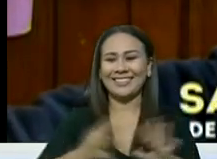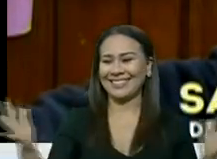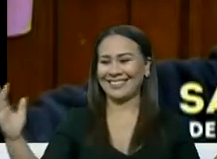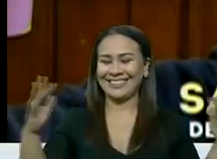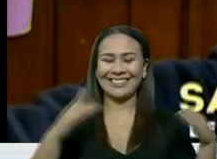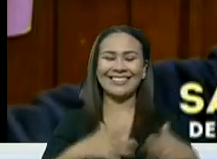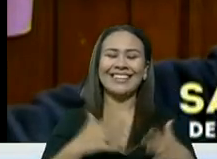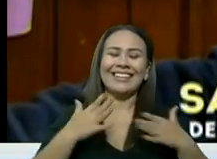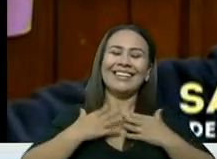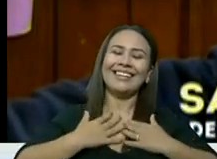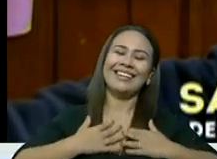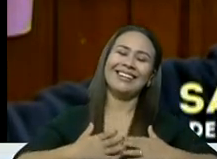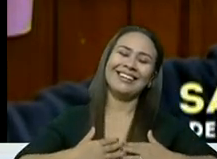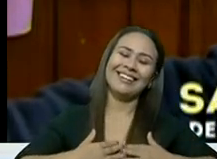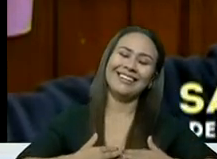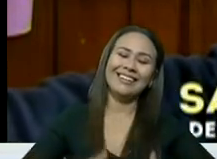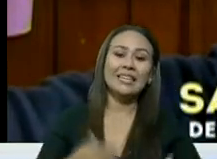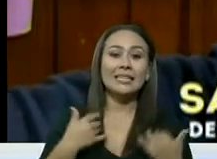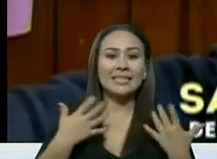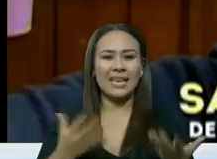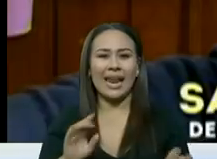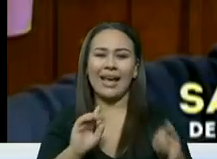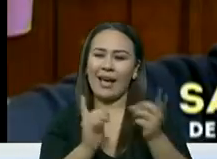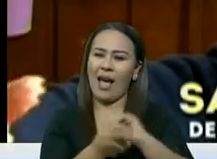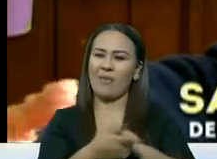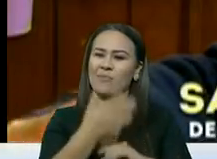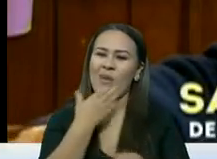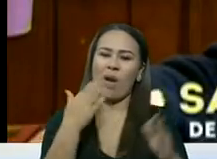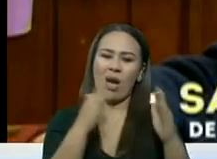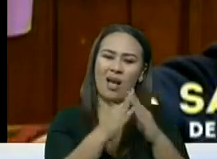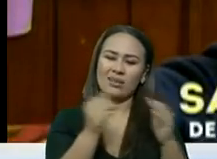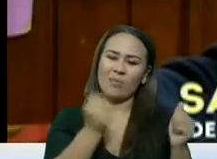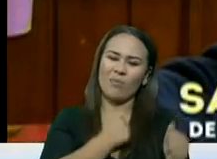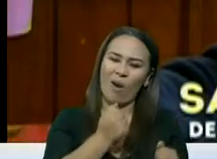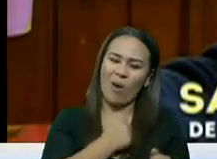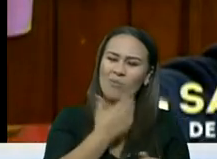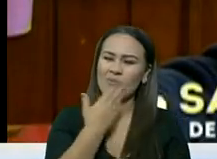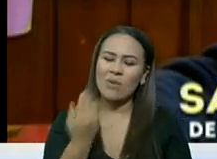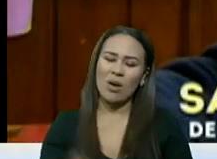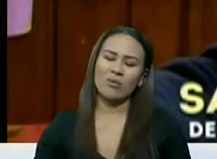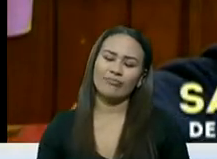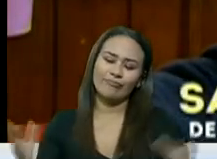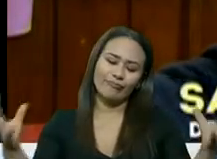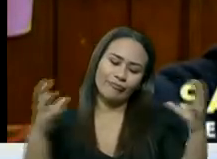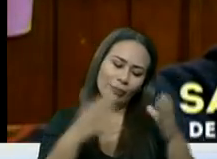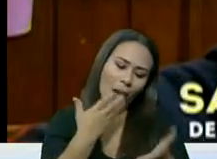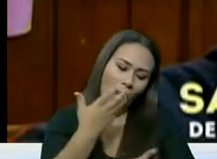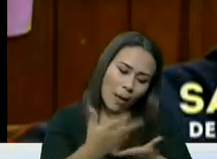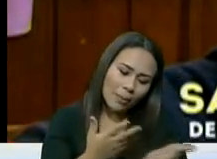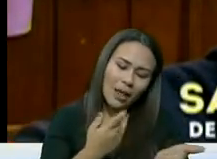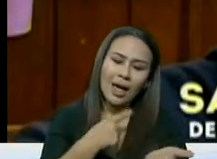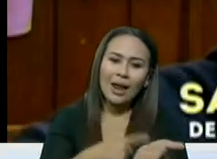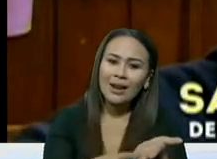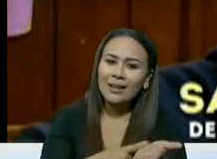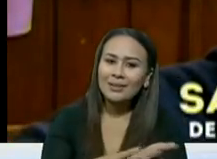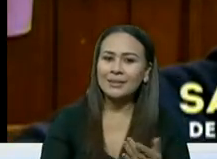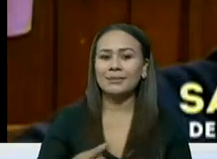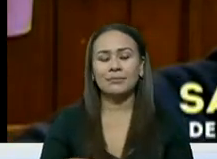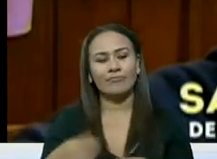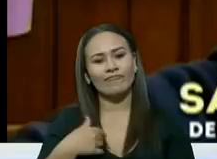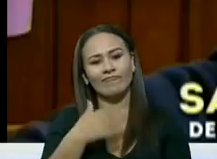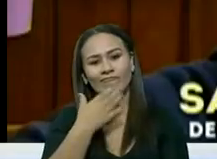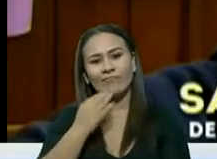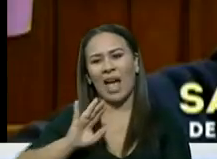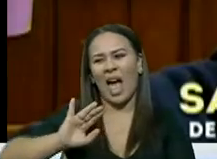ya como la esperanza de tener un lugar donde crearse como pueblo, independientemente de la hacienda. Pero sentían que no